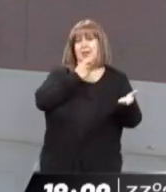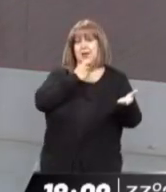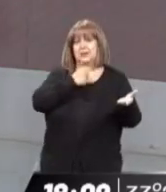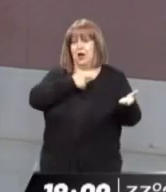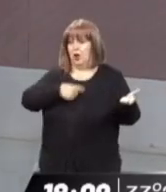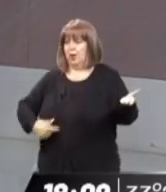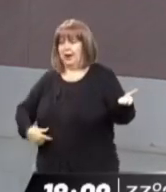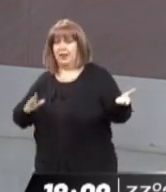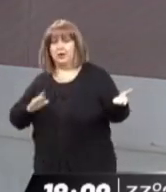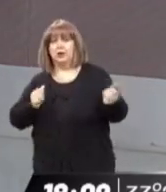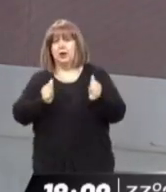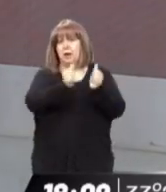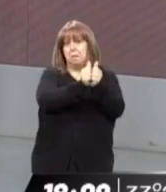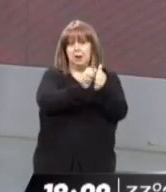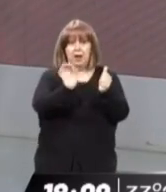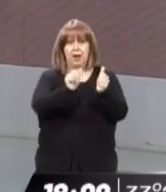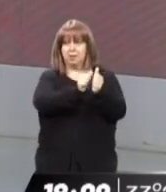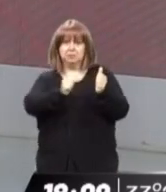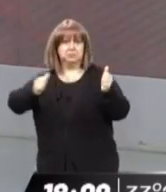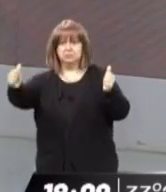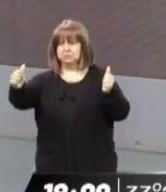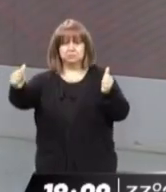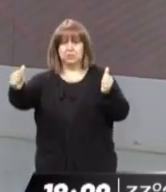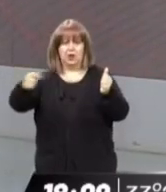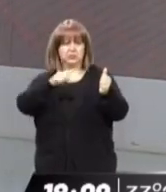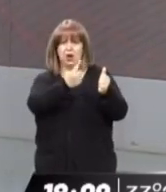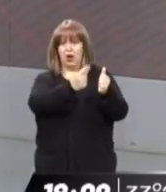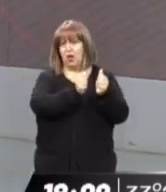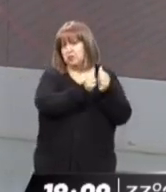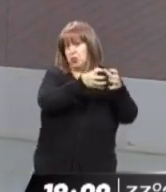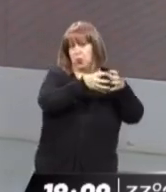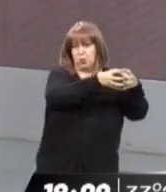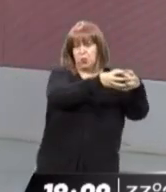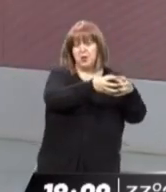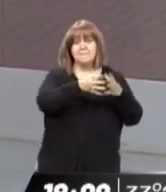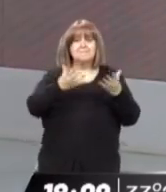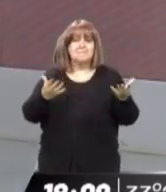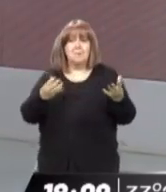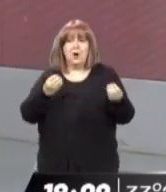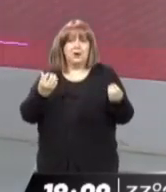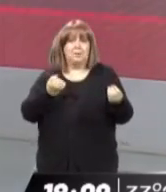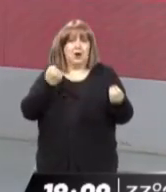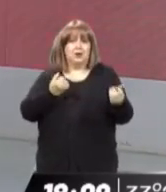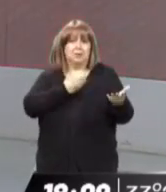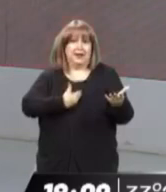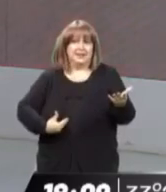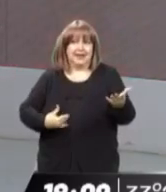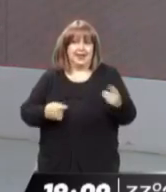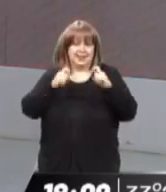vez literalmente solo a Alberto Fernández y no acompañarlo en una visita presidencial. Totalmente, donde sabíamos que era clave, Pablo, que el